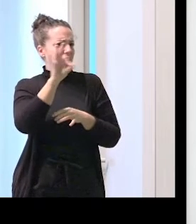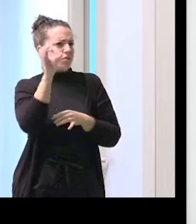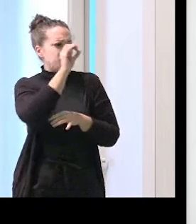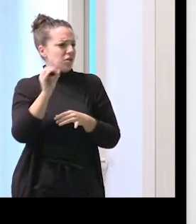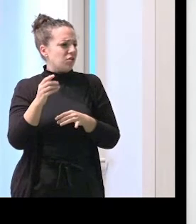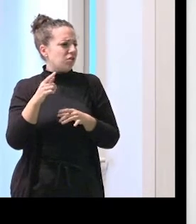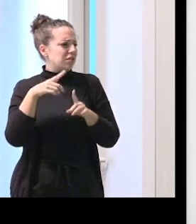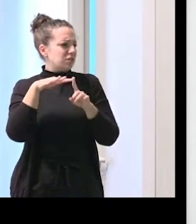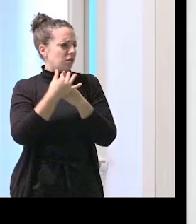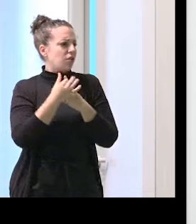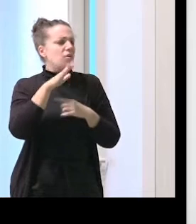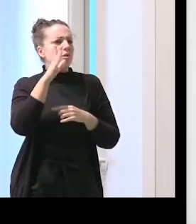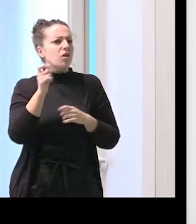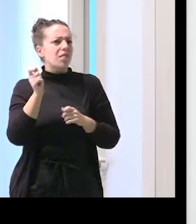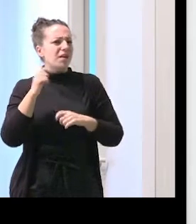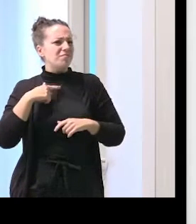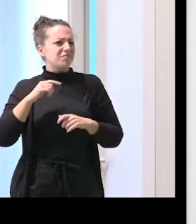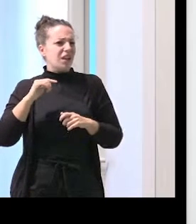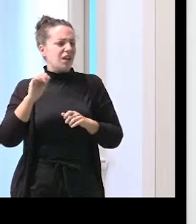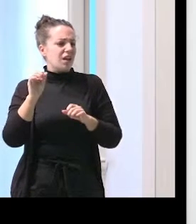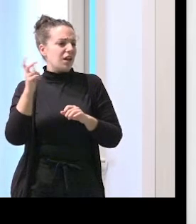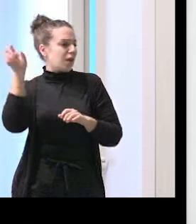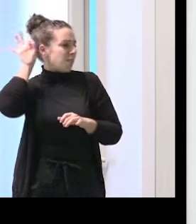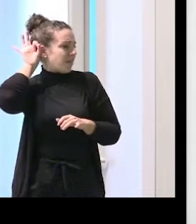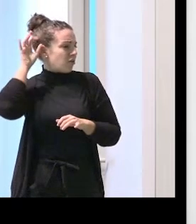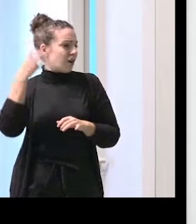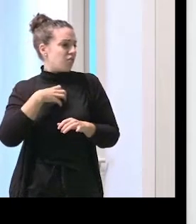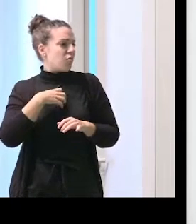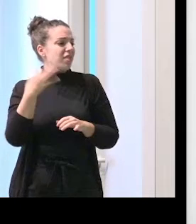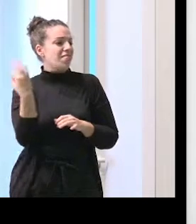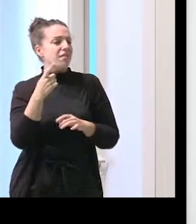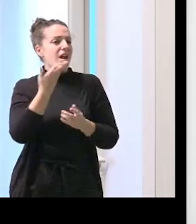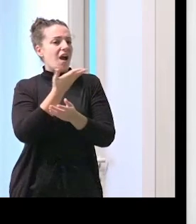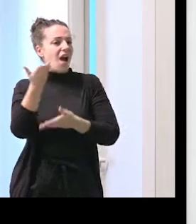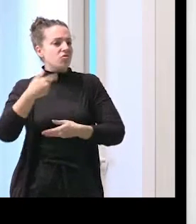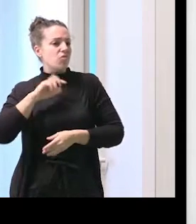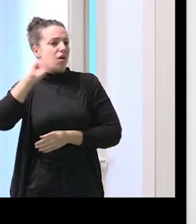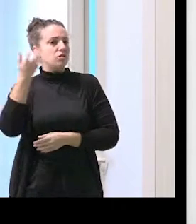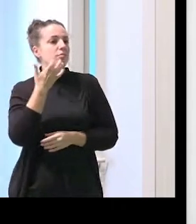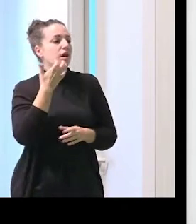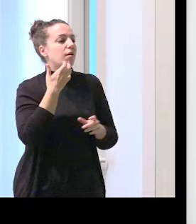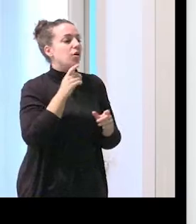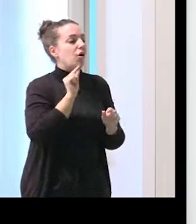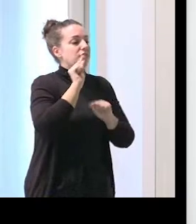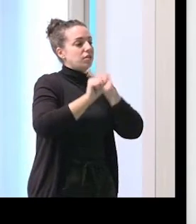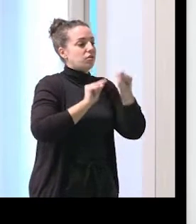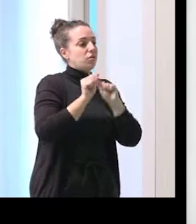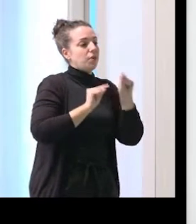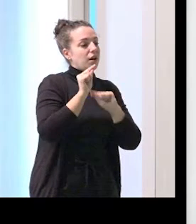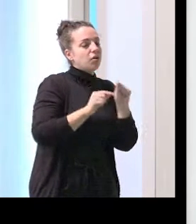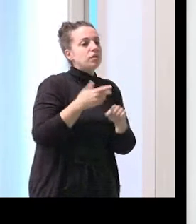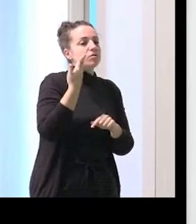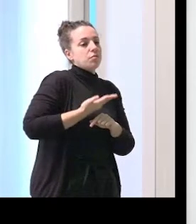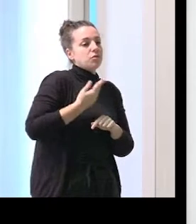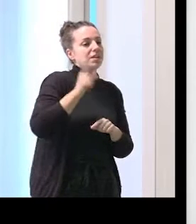imposibilitar también poner un implante coclear y tendremos que pensar en otro tipo de ayudas. citomegalovirus, un caso importante, traumatismo.